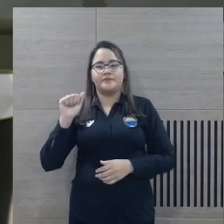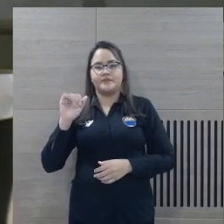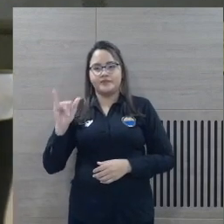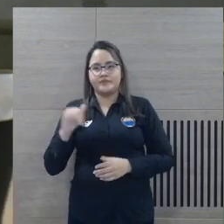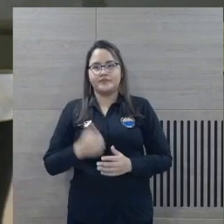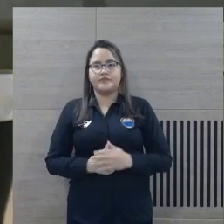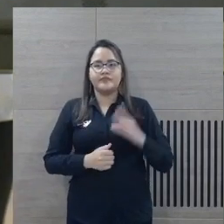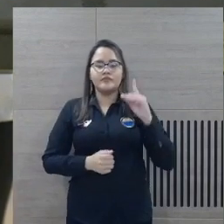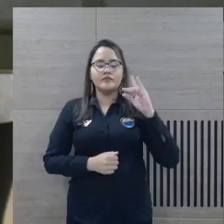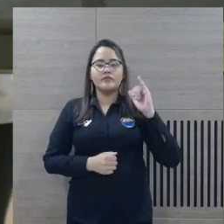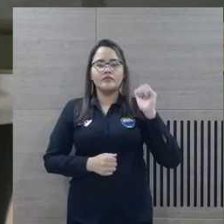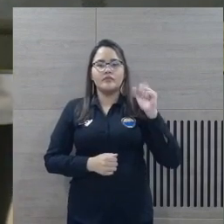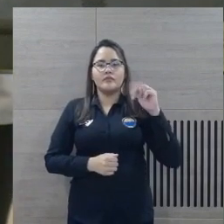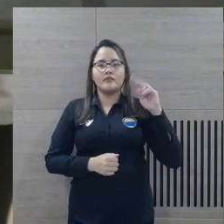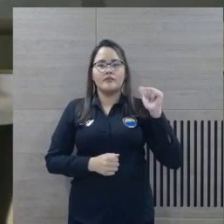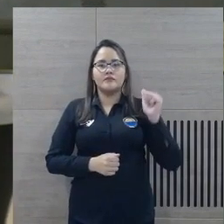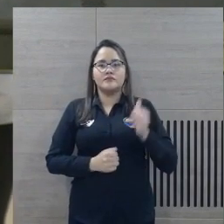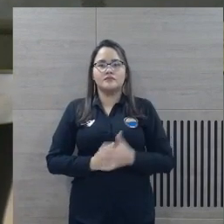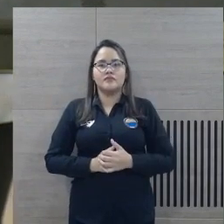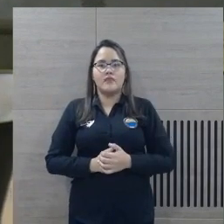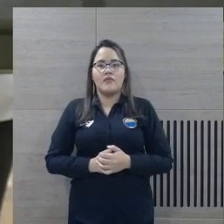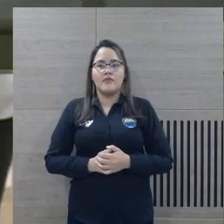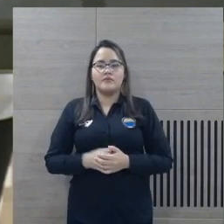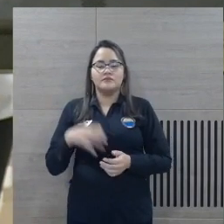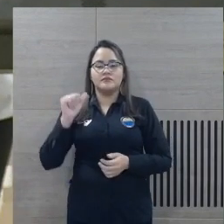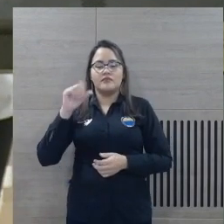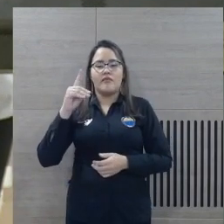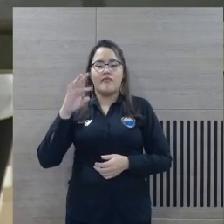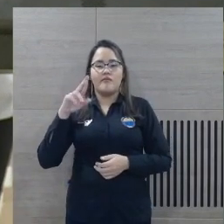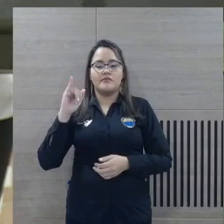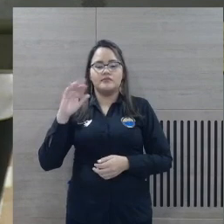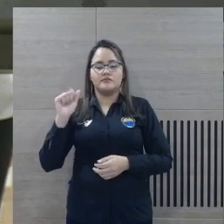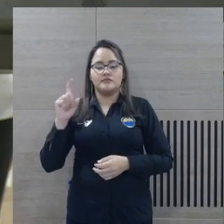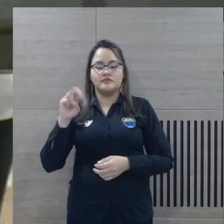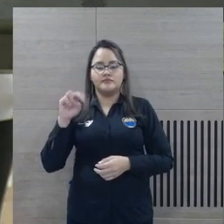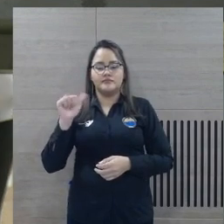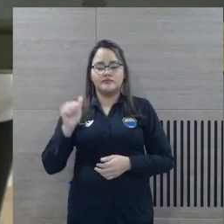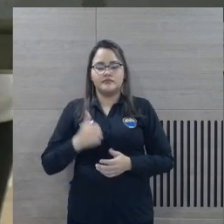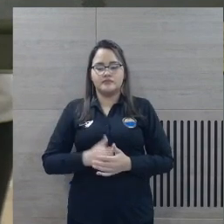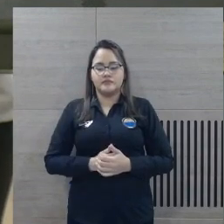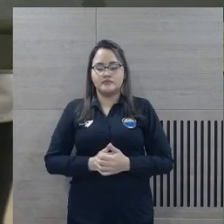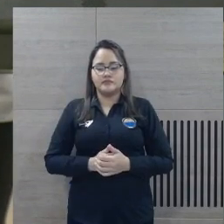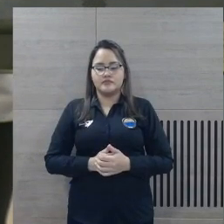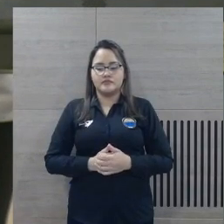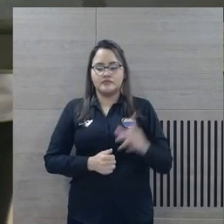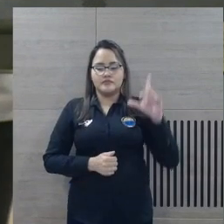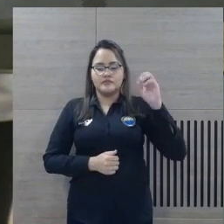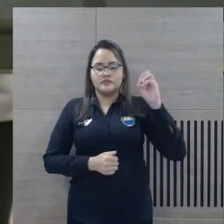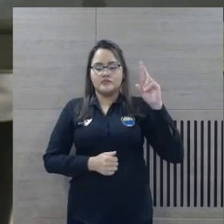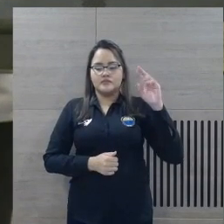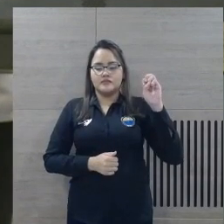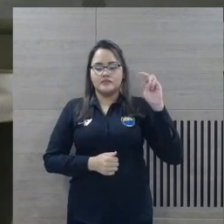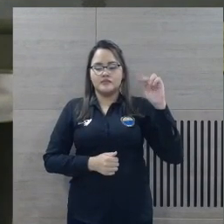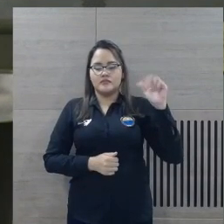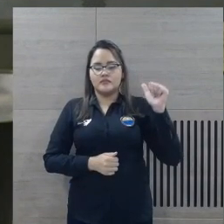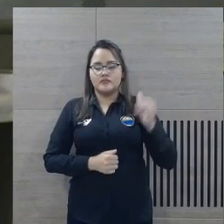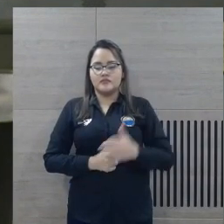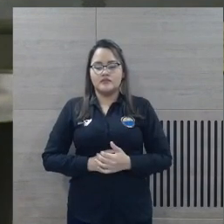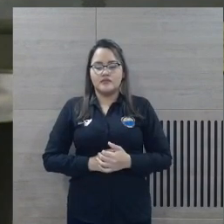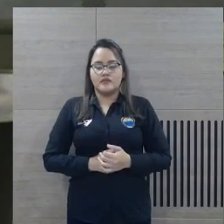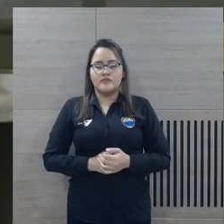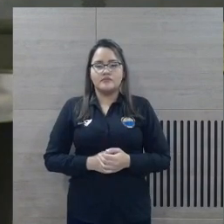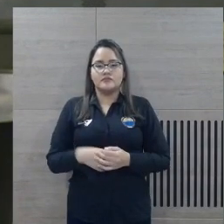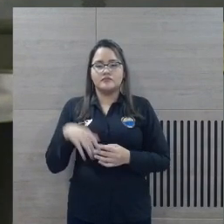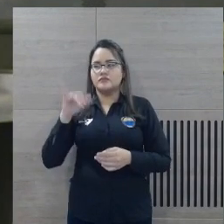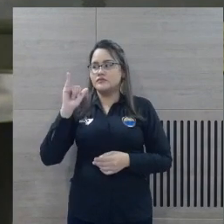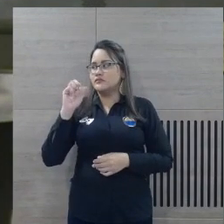Ortega Martínez. Lorena Paola Ospino Amaya. Yanina Acle Orozco. Facultad de Ingeniería, Ingeniero Ambiental y